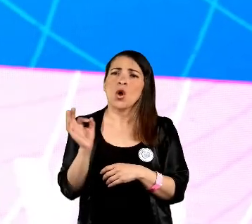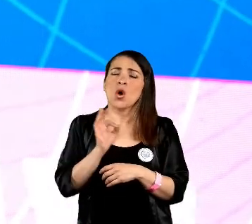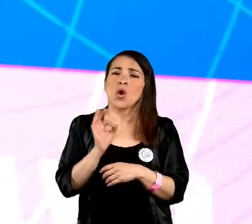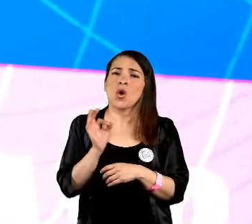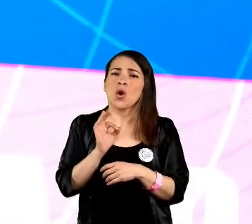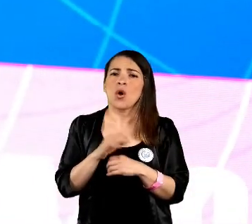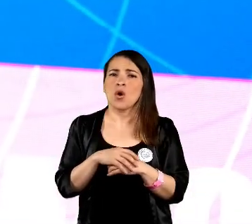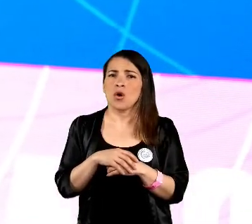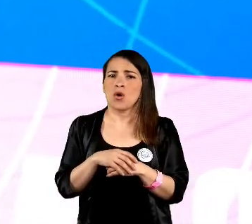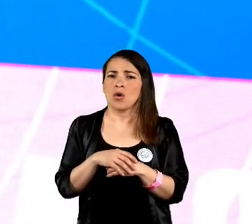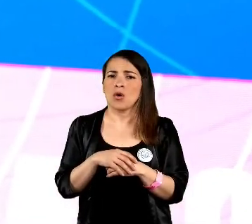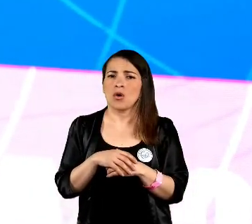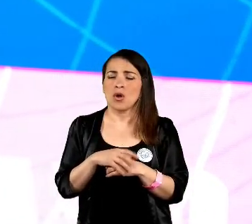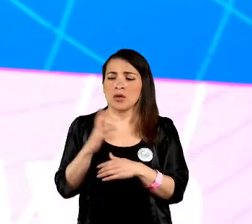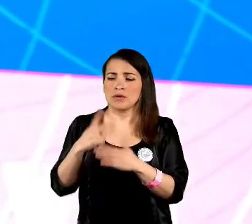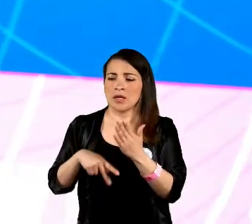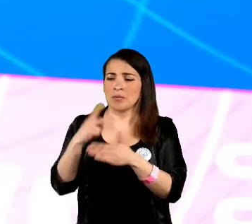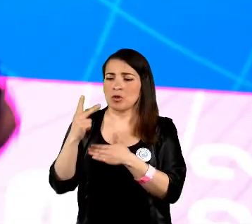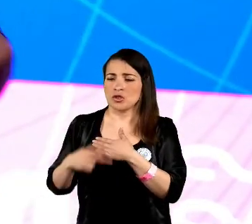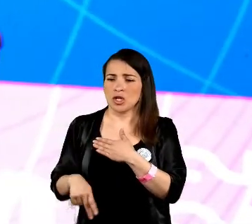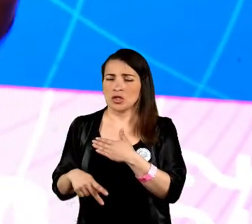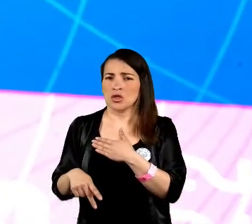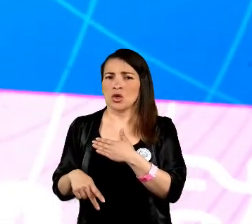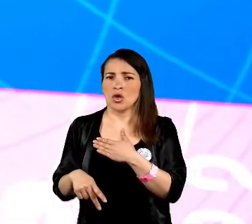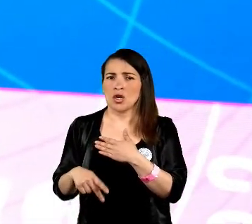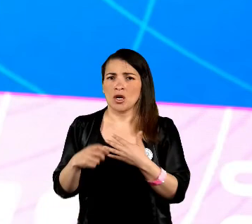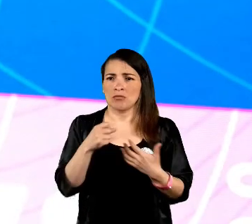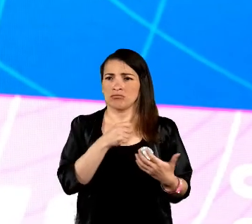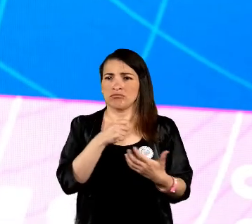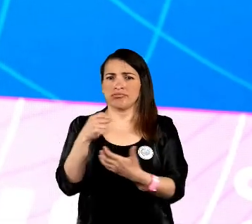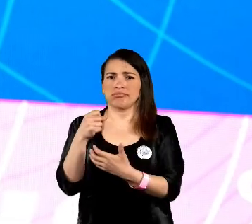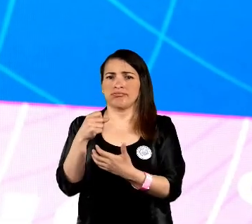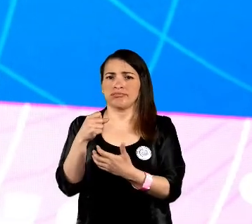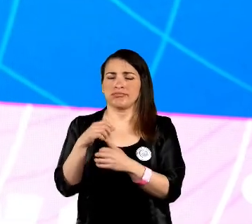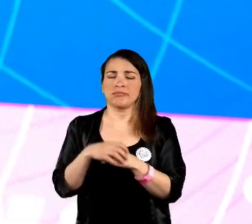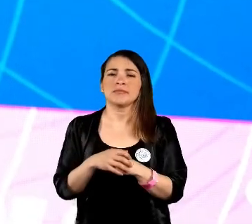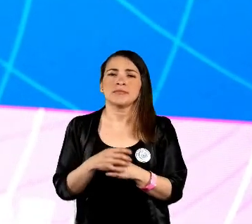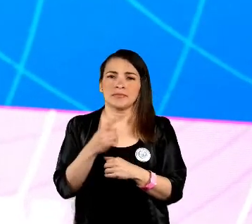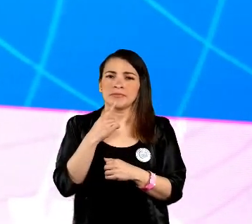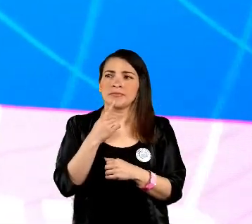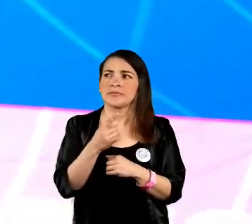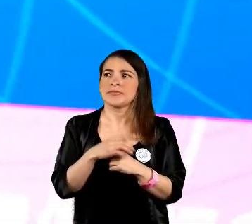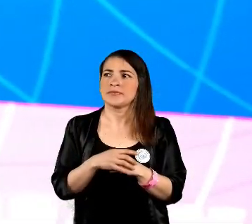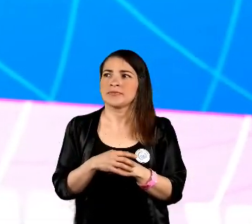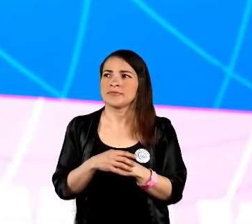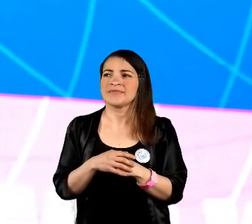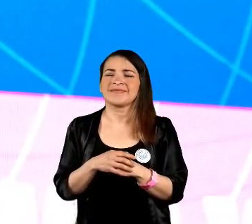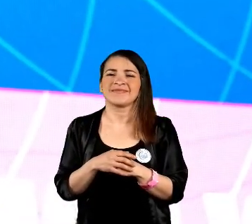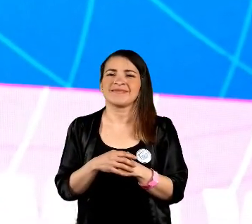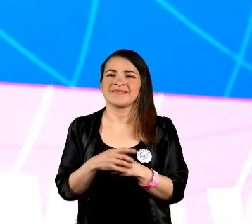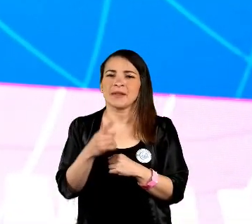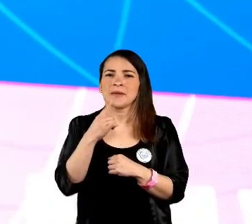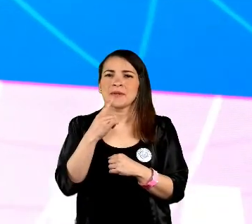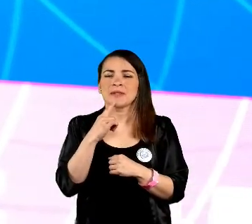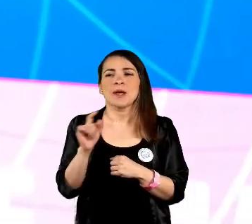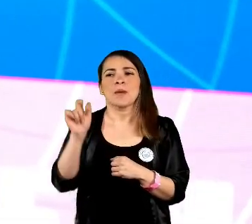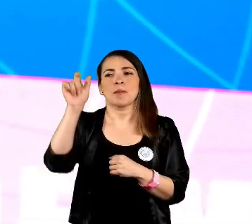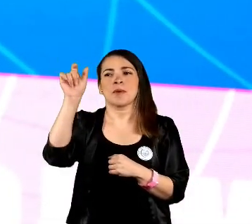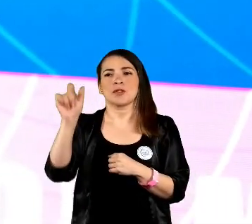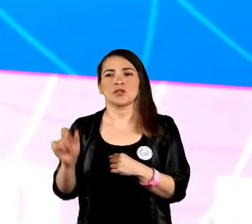a ser como un inversionista del proyecto es un Kraken que se absorbe todo todo todo todo tu riqueza nada